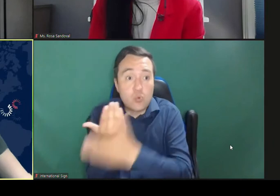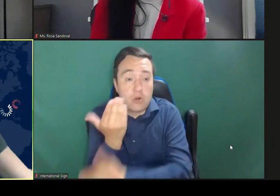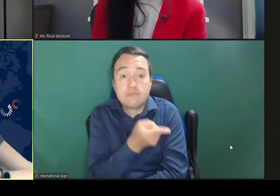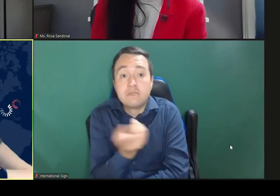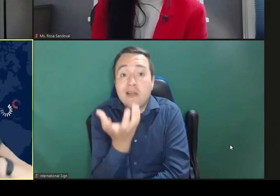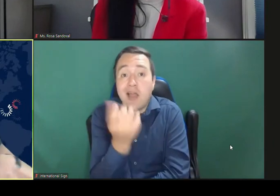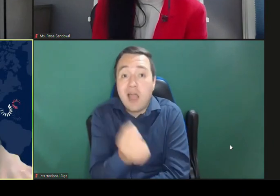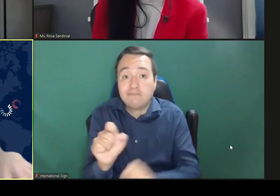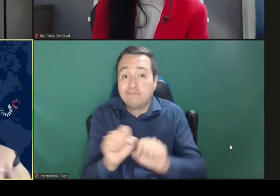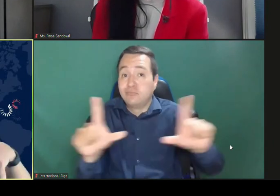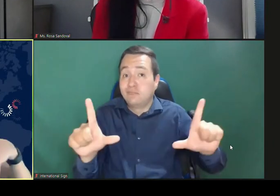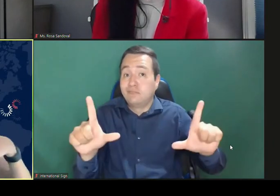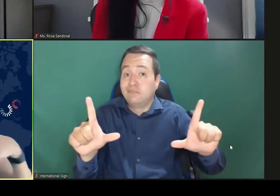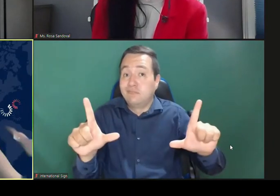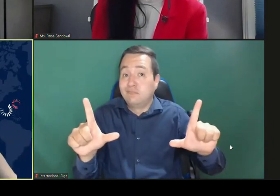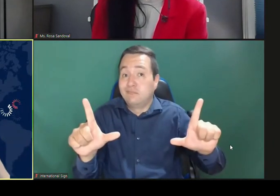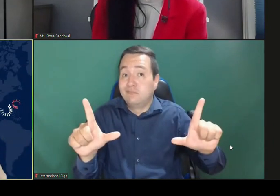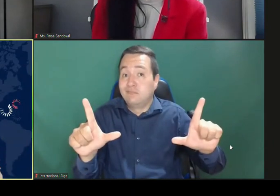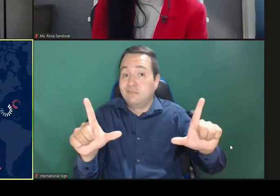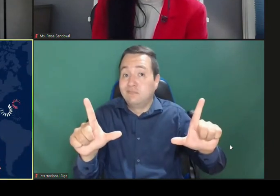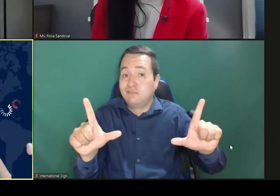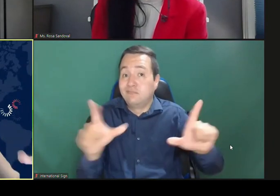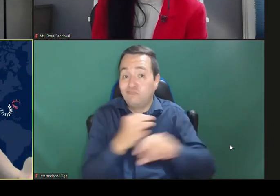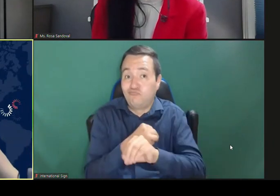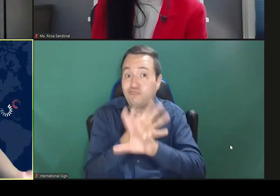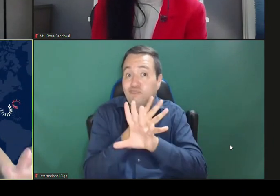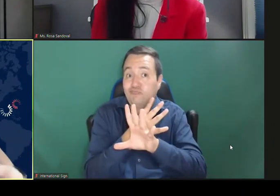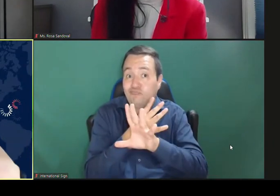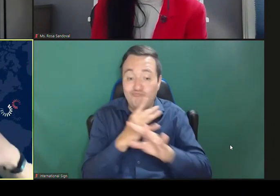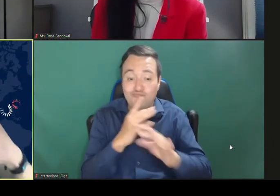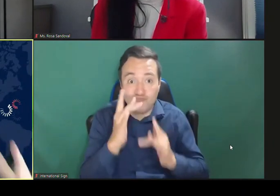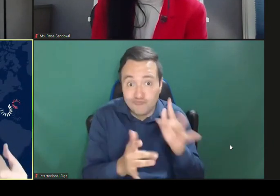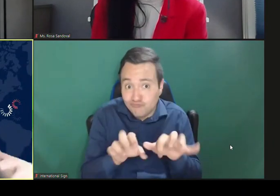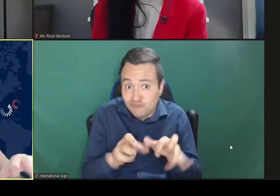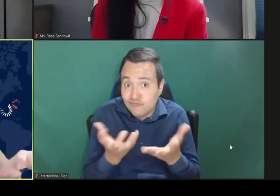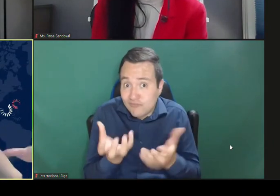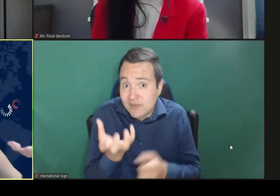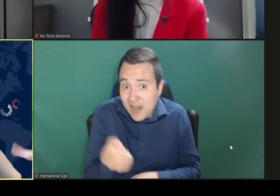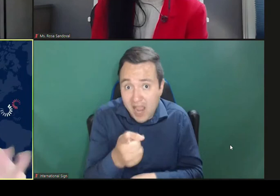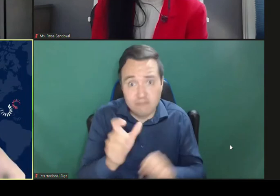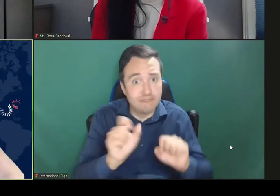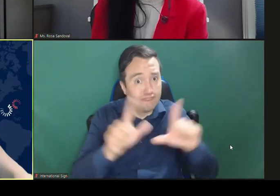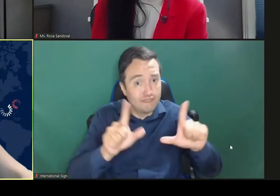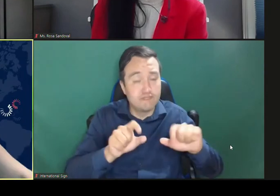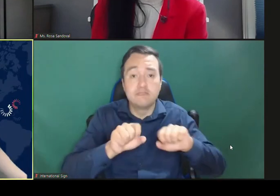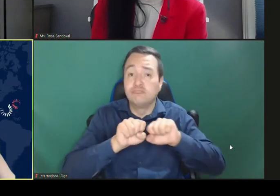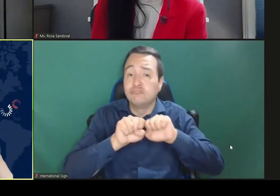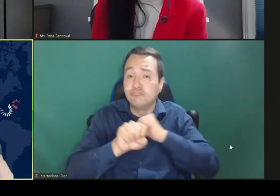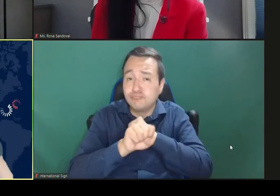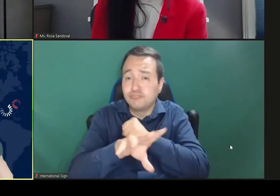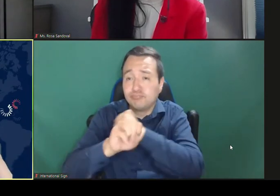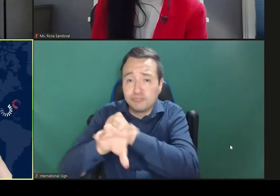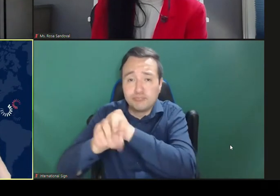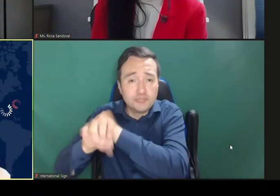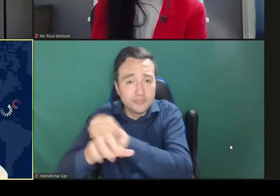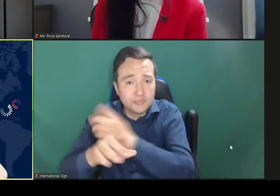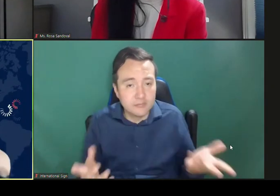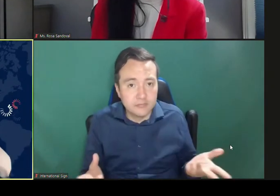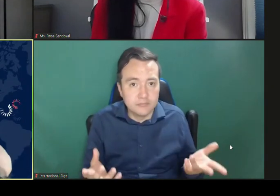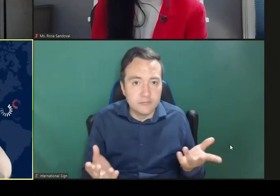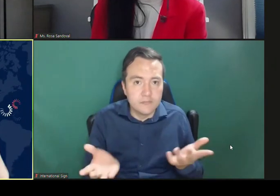hay una oportunidad de incluir a personas que están como en las fronteras